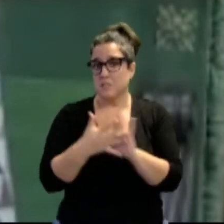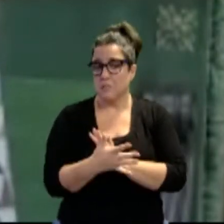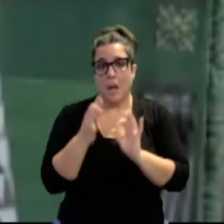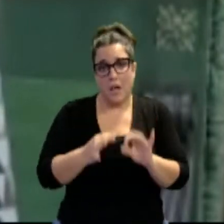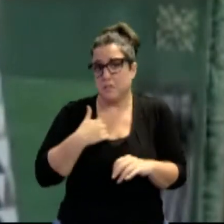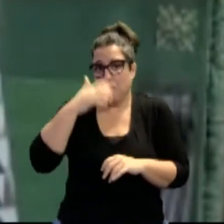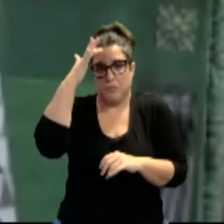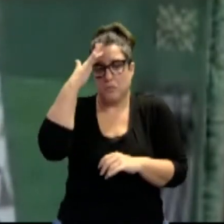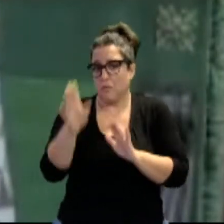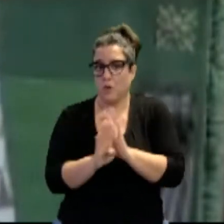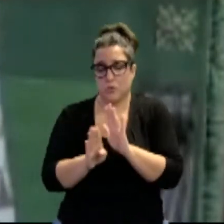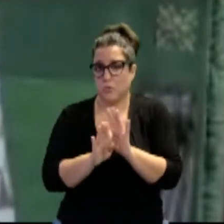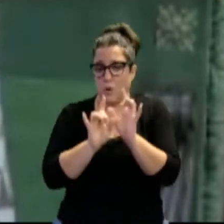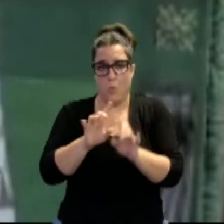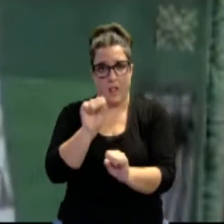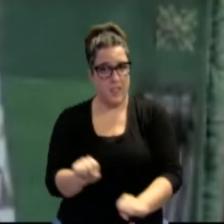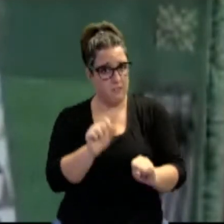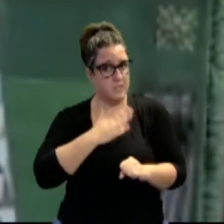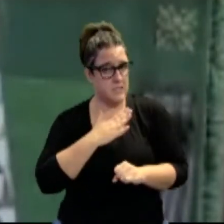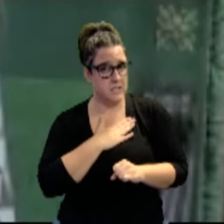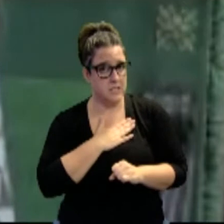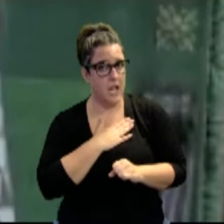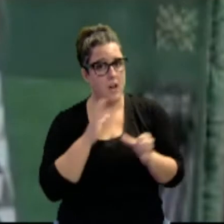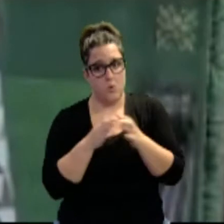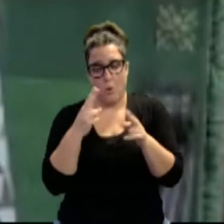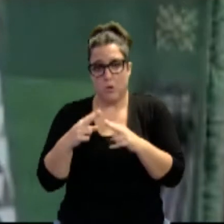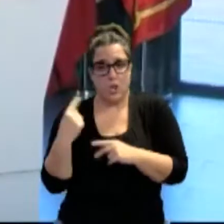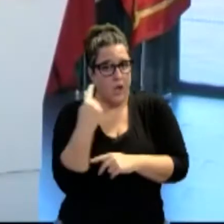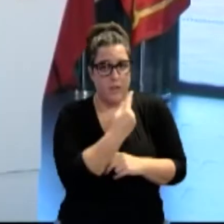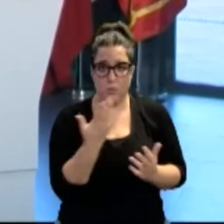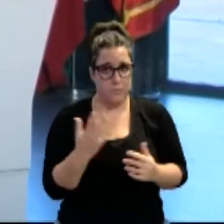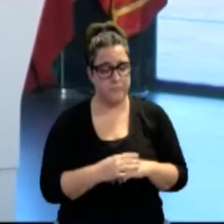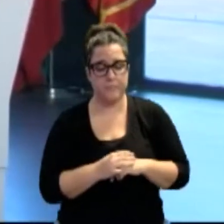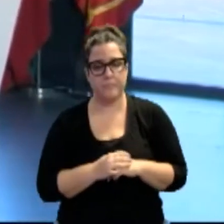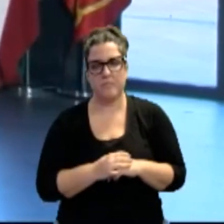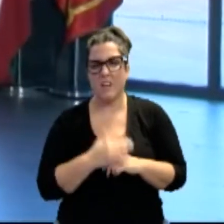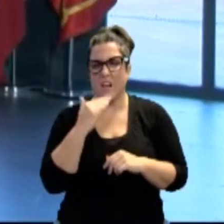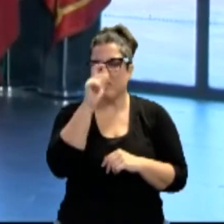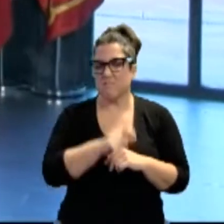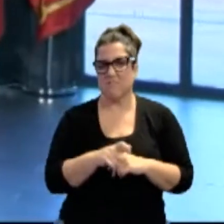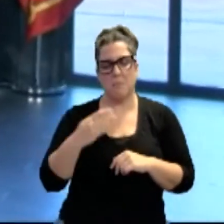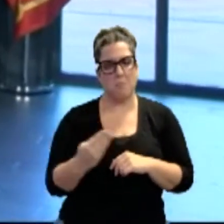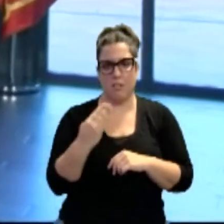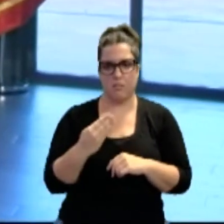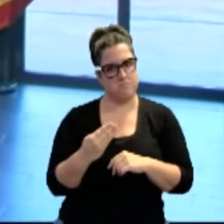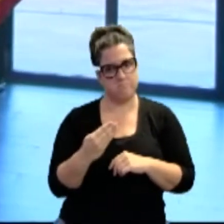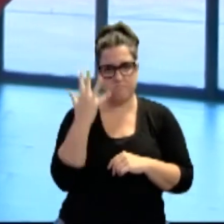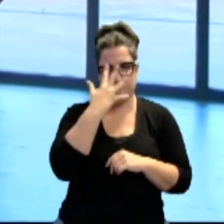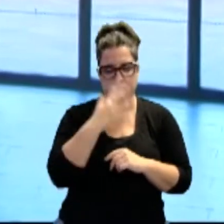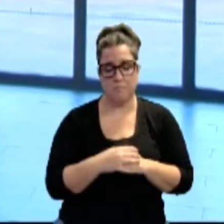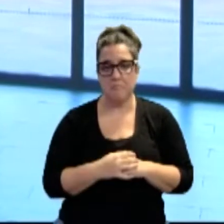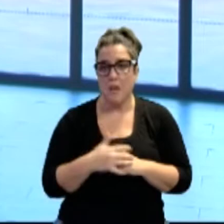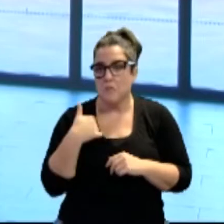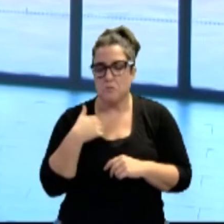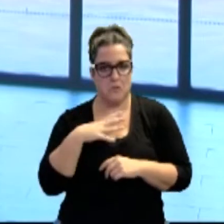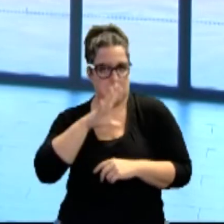incompatible con la defensa de la ideología que cada partido tenemos. Algo que no convence al dirigente de EH Bildu. Es algo